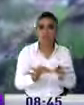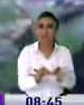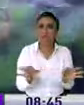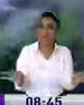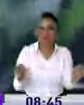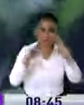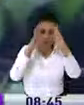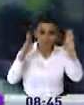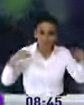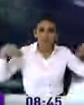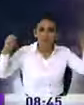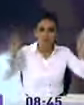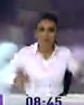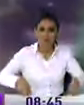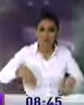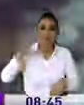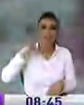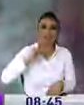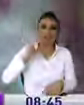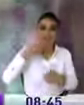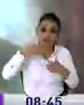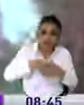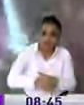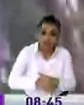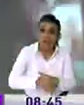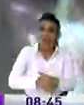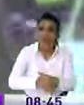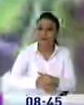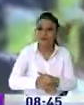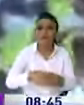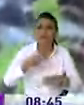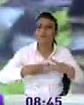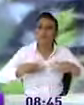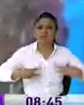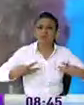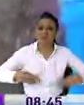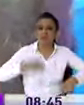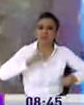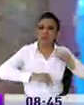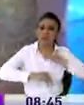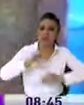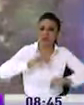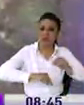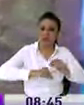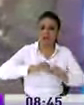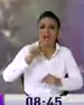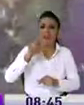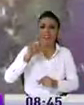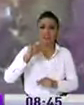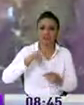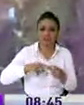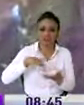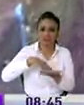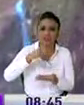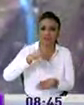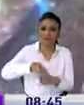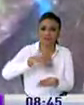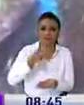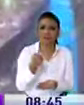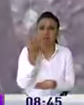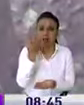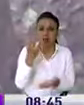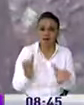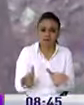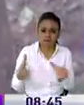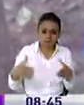cubierta era de plástico negro y en el interior de las carpas móviles material químico como ácido sulfúrico, fundas de cal, recipientes plásticos y